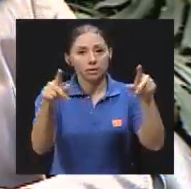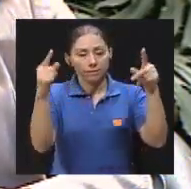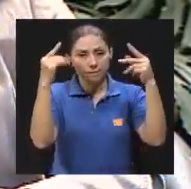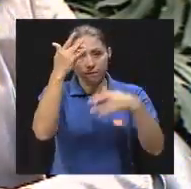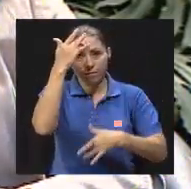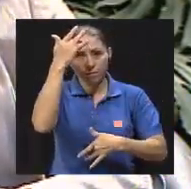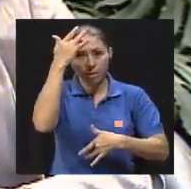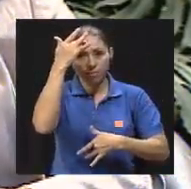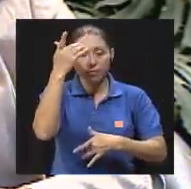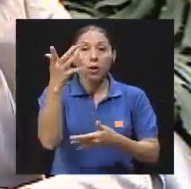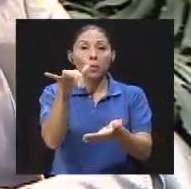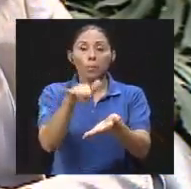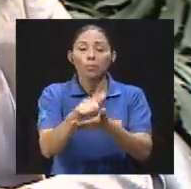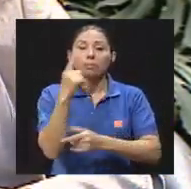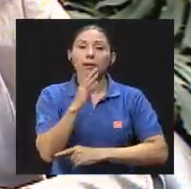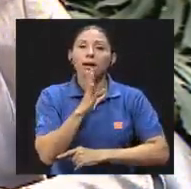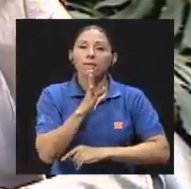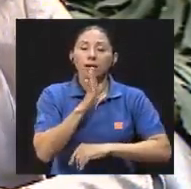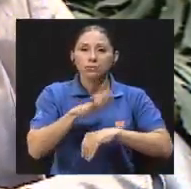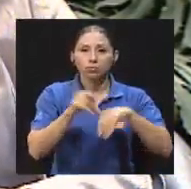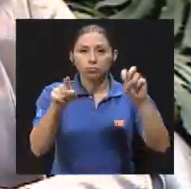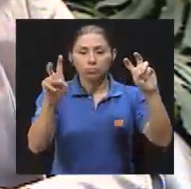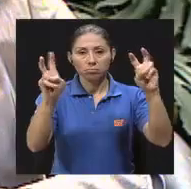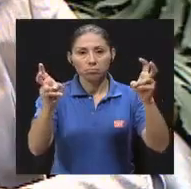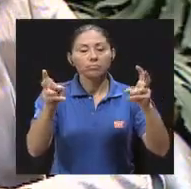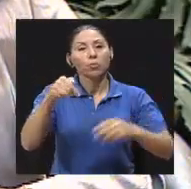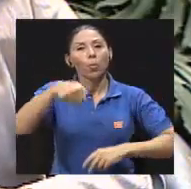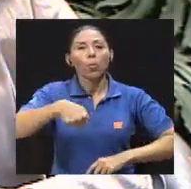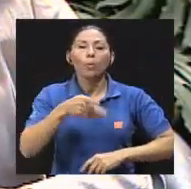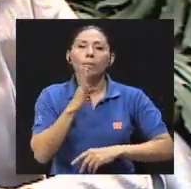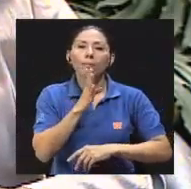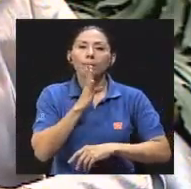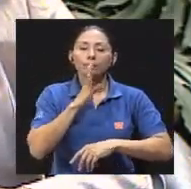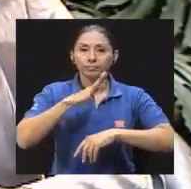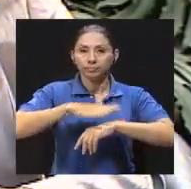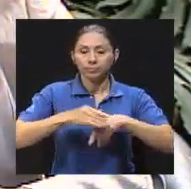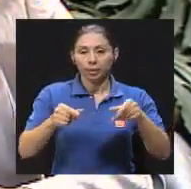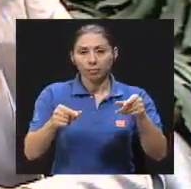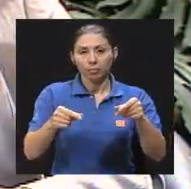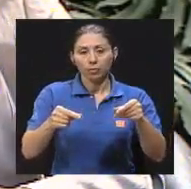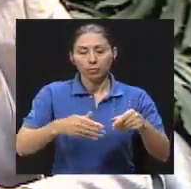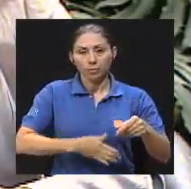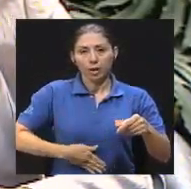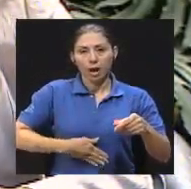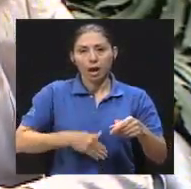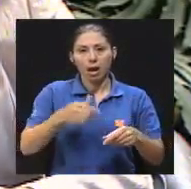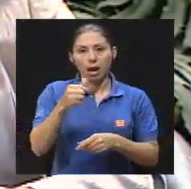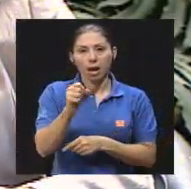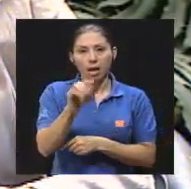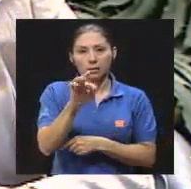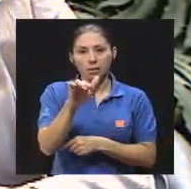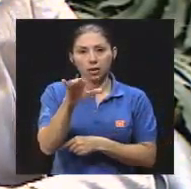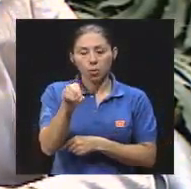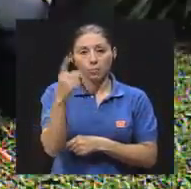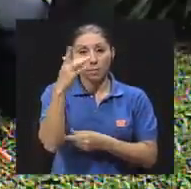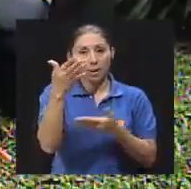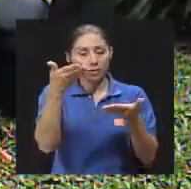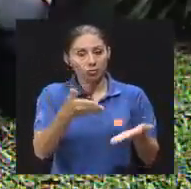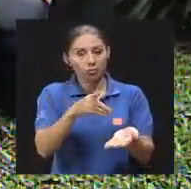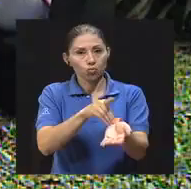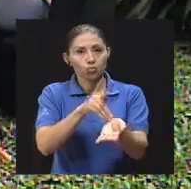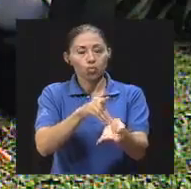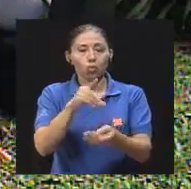por este motivo, y para poder reflexionar un poco más sobre este tema, es que hoy vamos a hablar sobre el cáncer gástrico y para ello contamos con